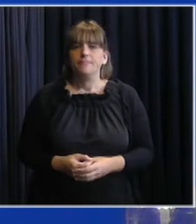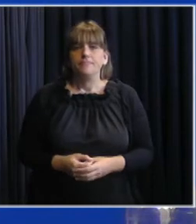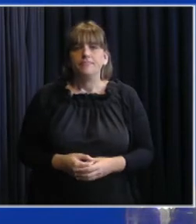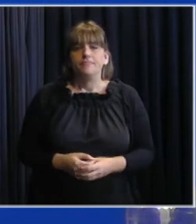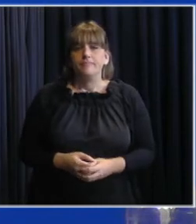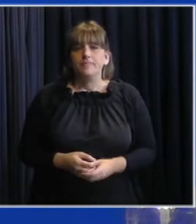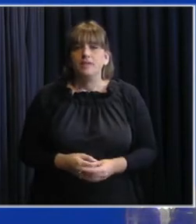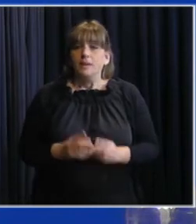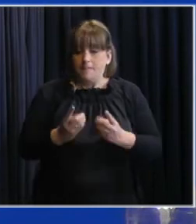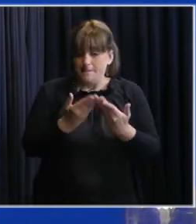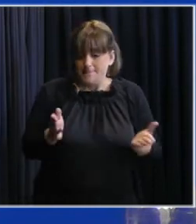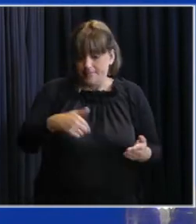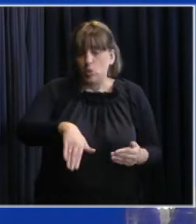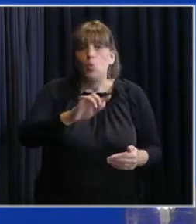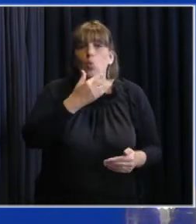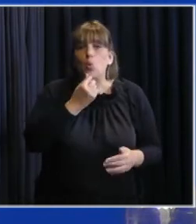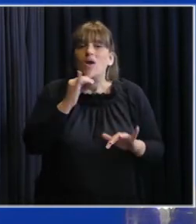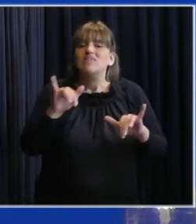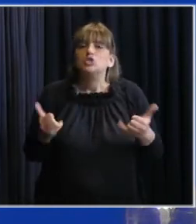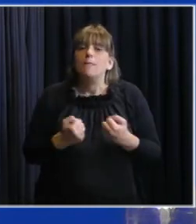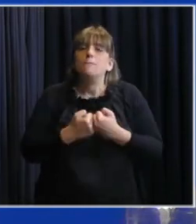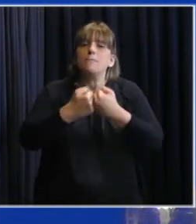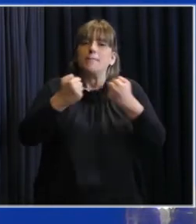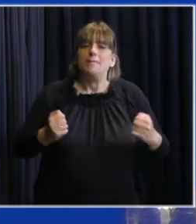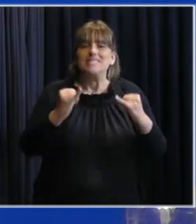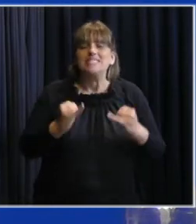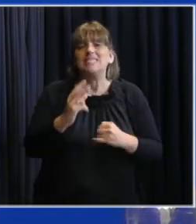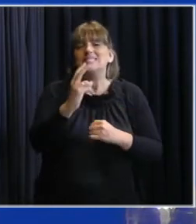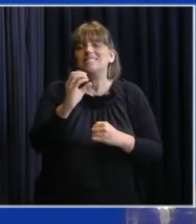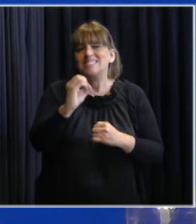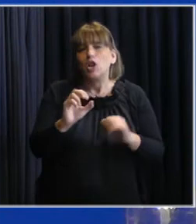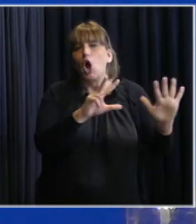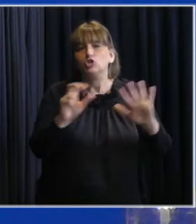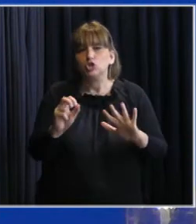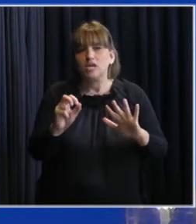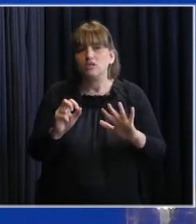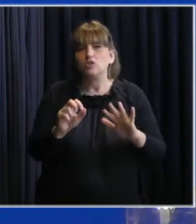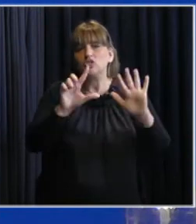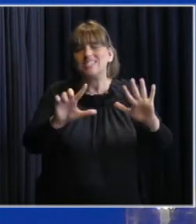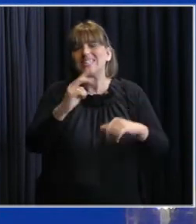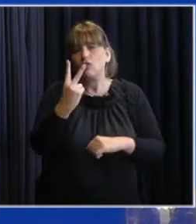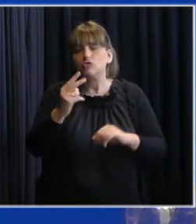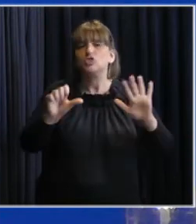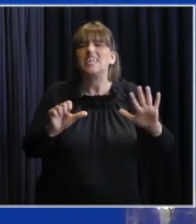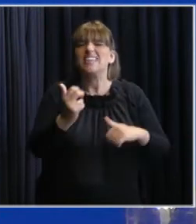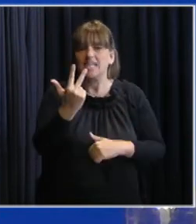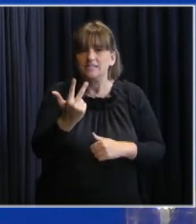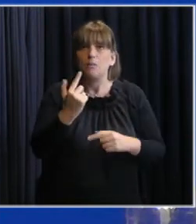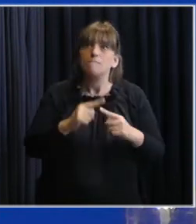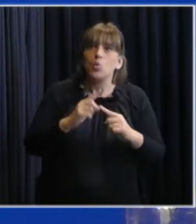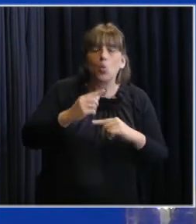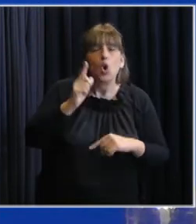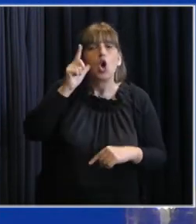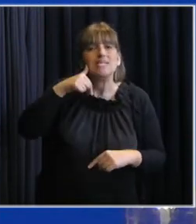a partir del jueves se va a ampliar las líneas del 0 800 72 63 a través de un call center